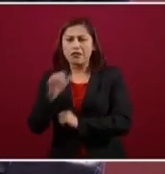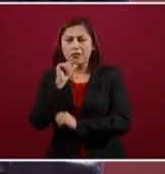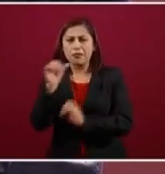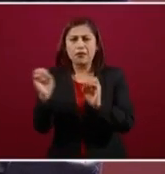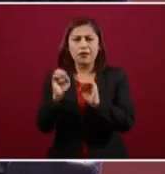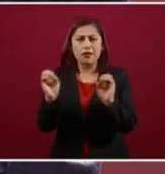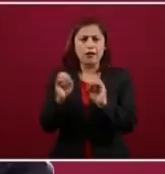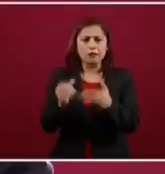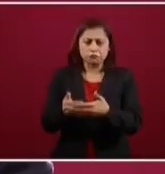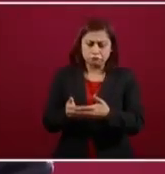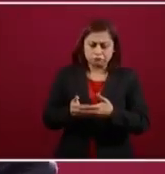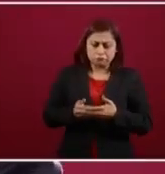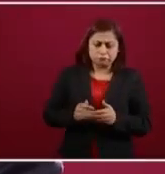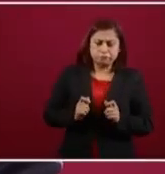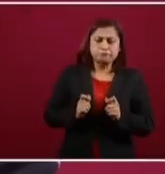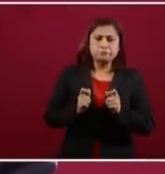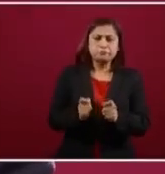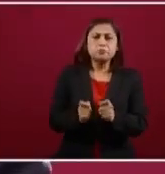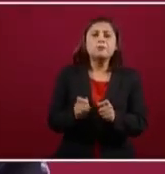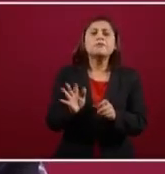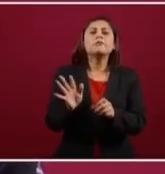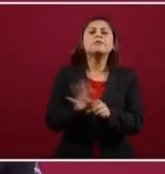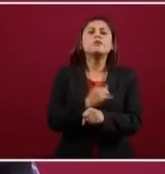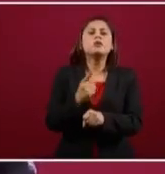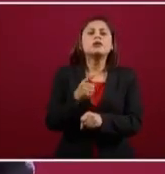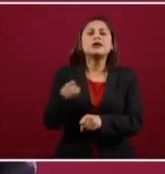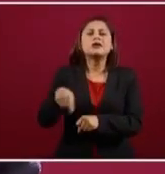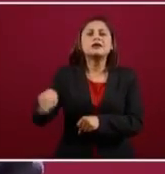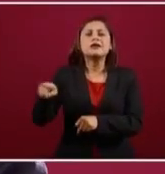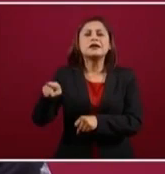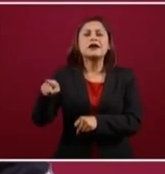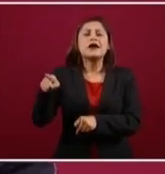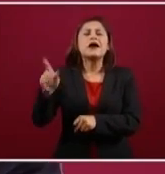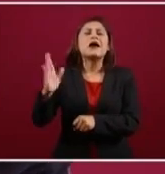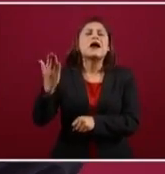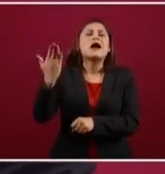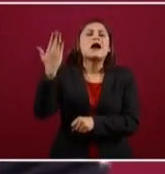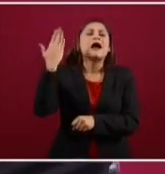instituciones o comisiones,